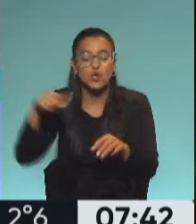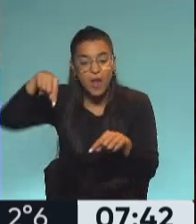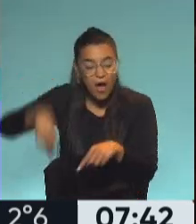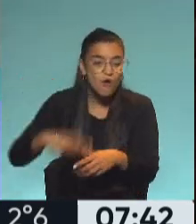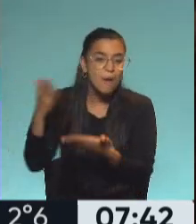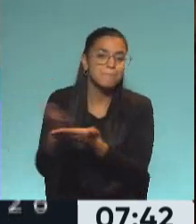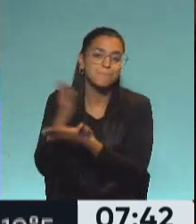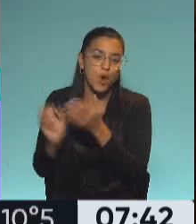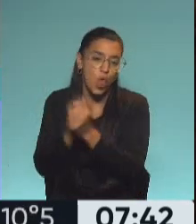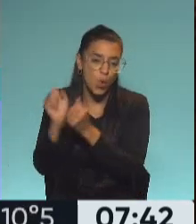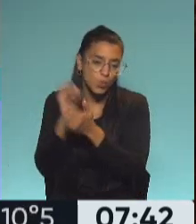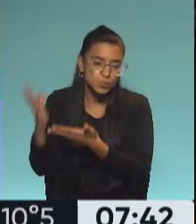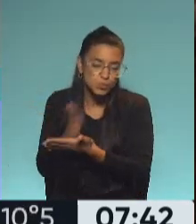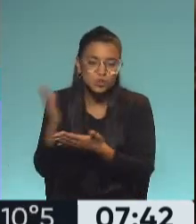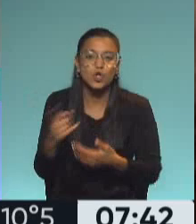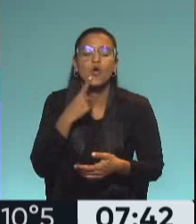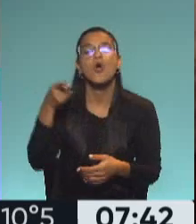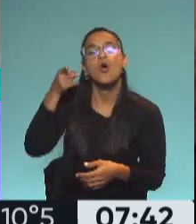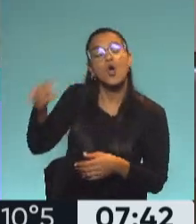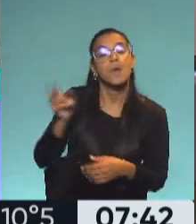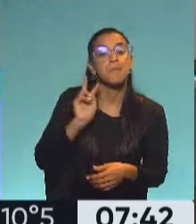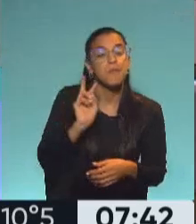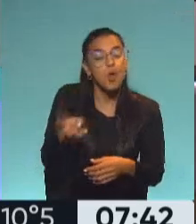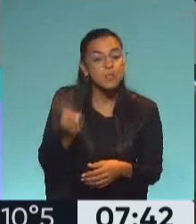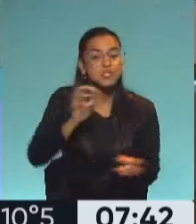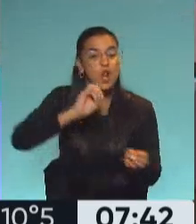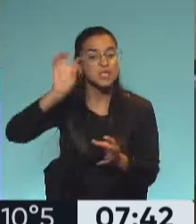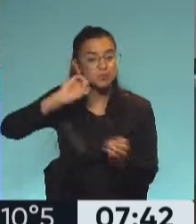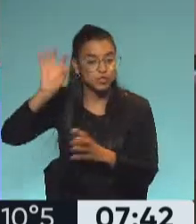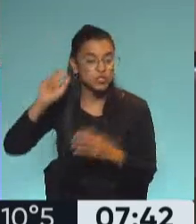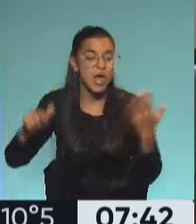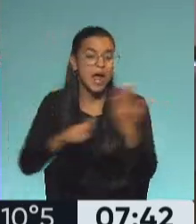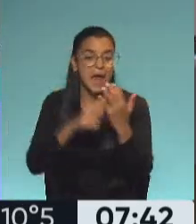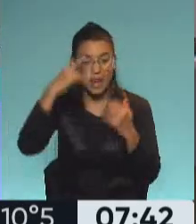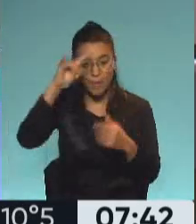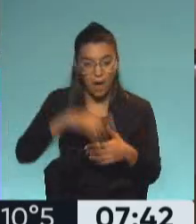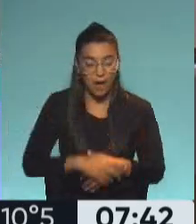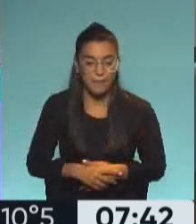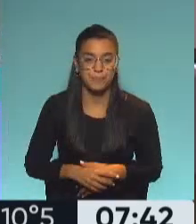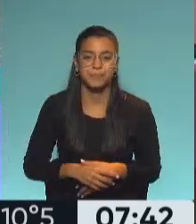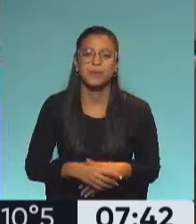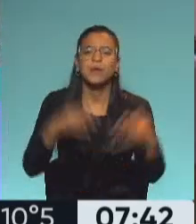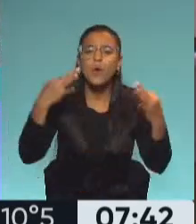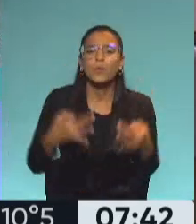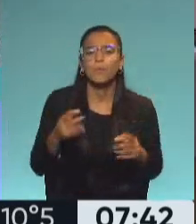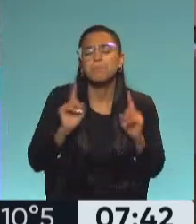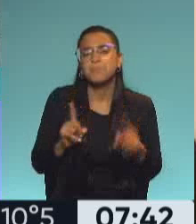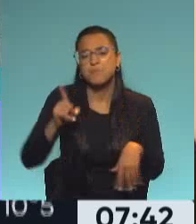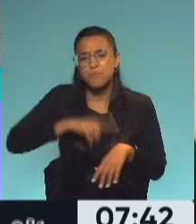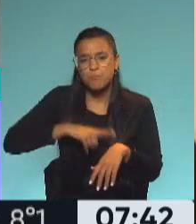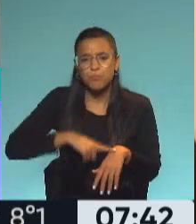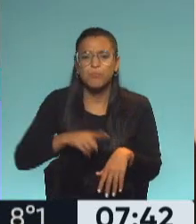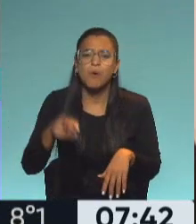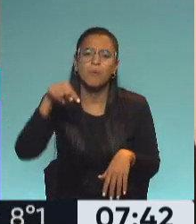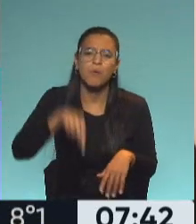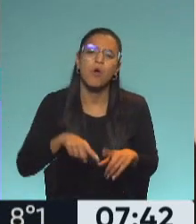los productores agropecuarios contra la prohibición de las exportaciones de la carne vacuna. Pero es una coincidencia, no